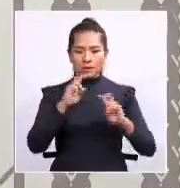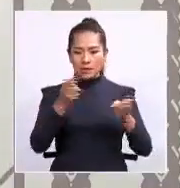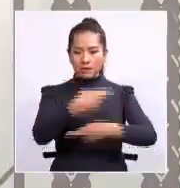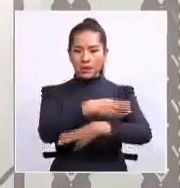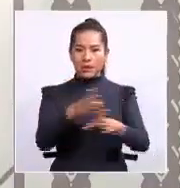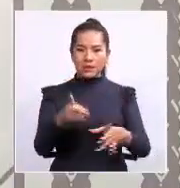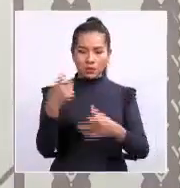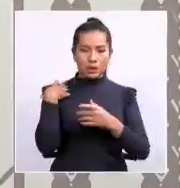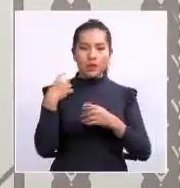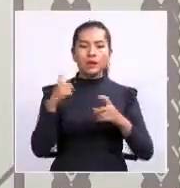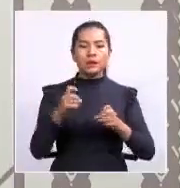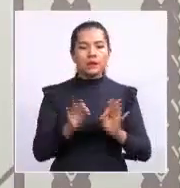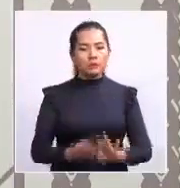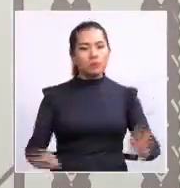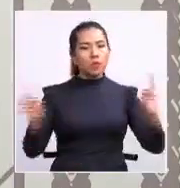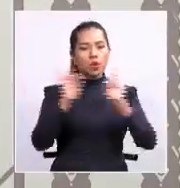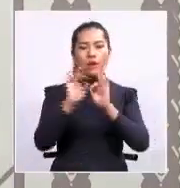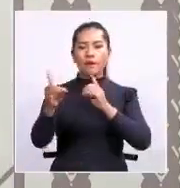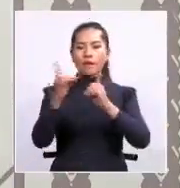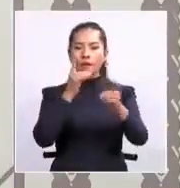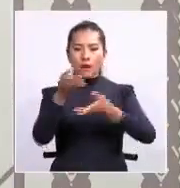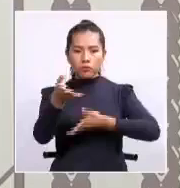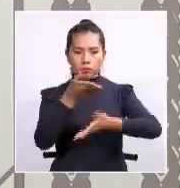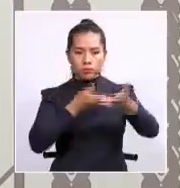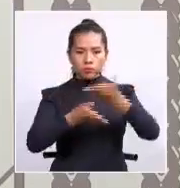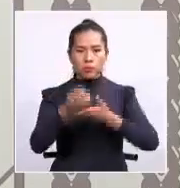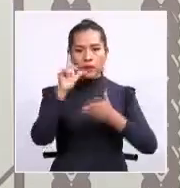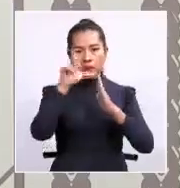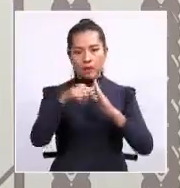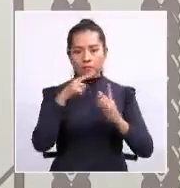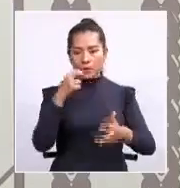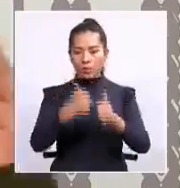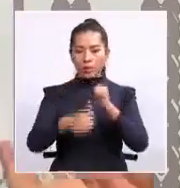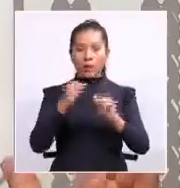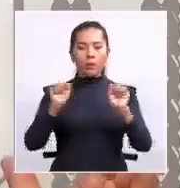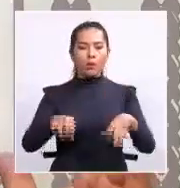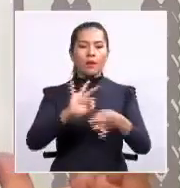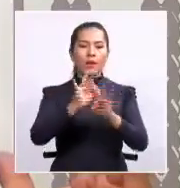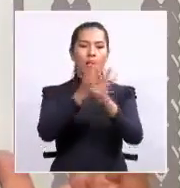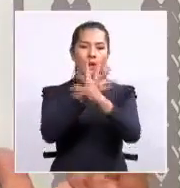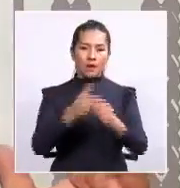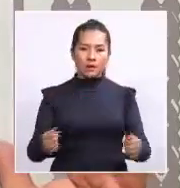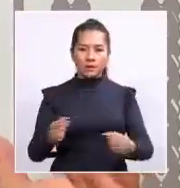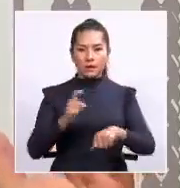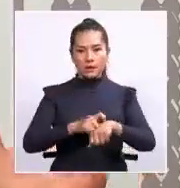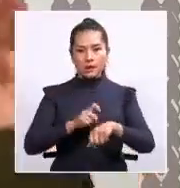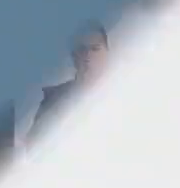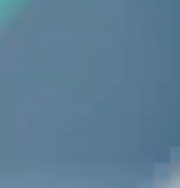El diálogo es el mejor camino para resolver los litigios agrarios que son de larga data.